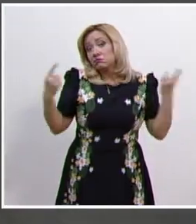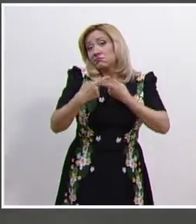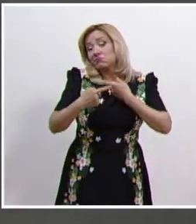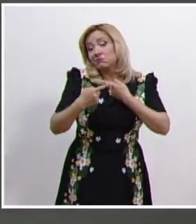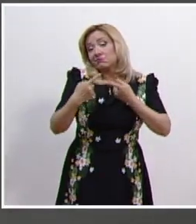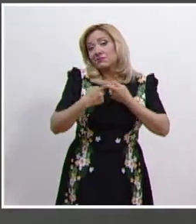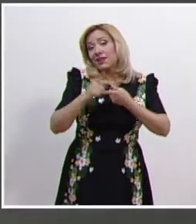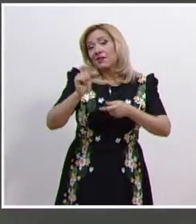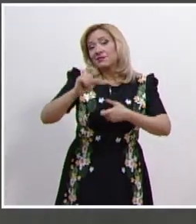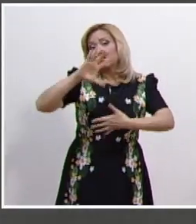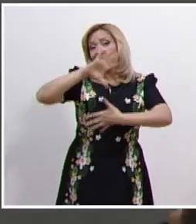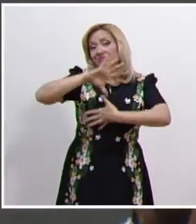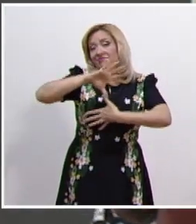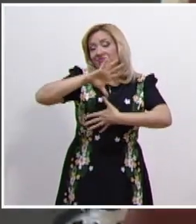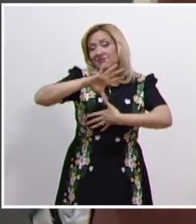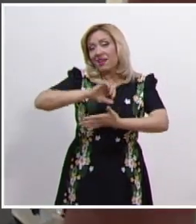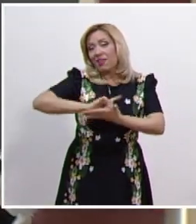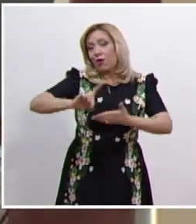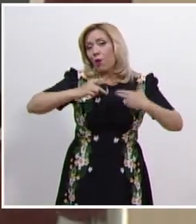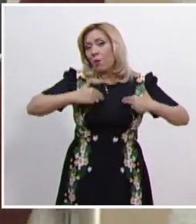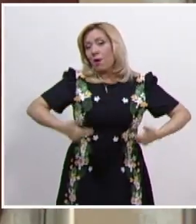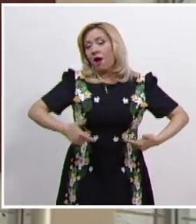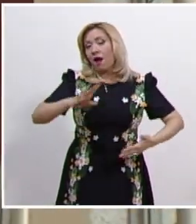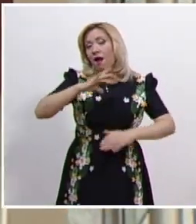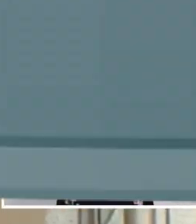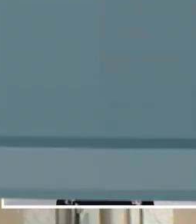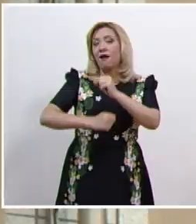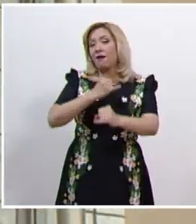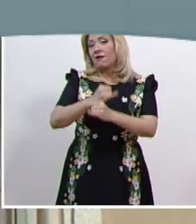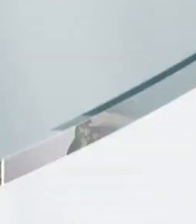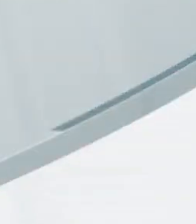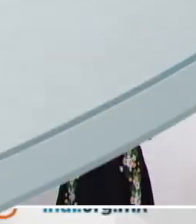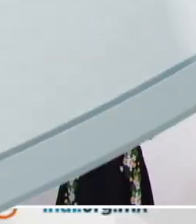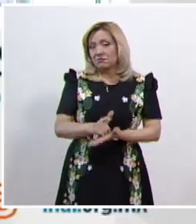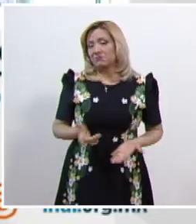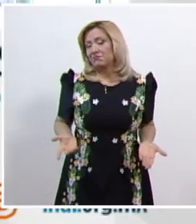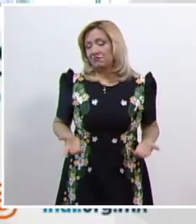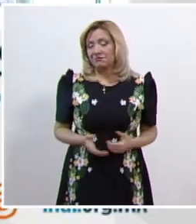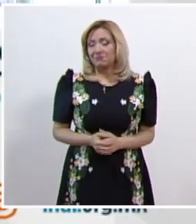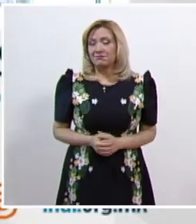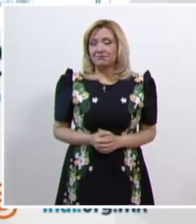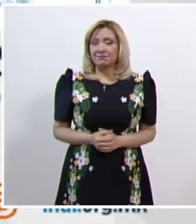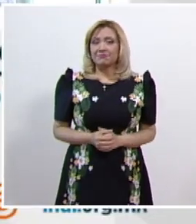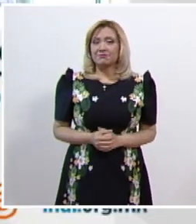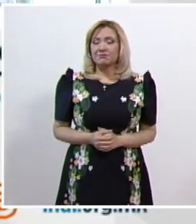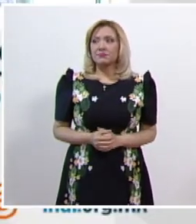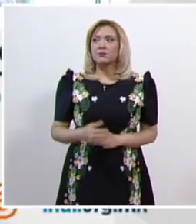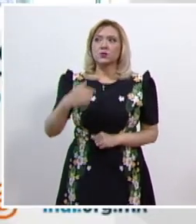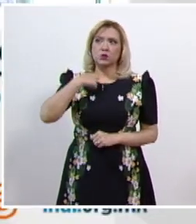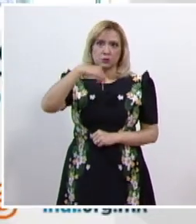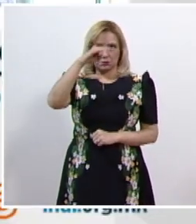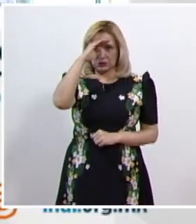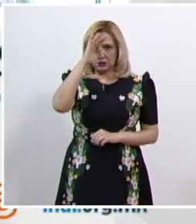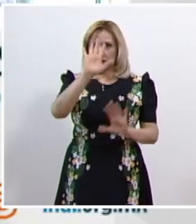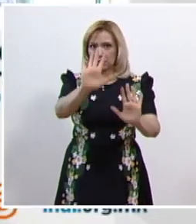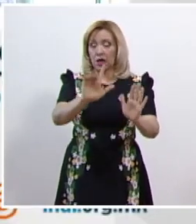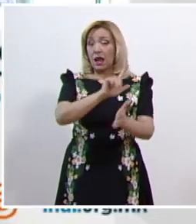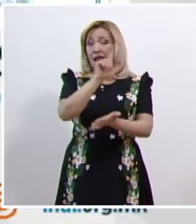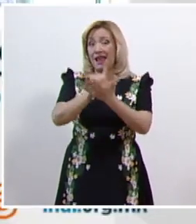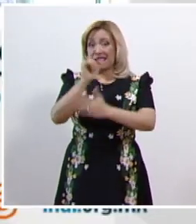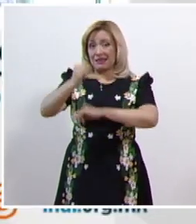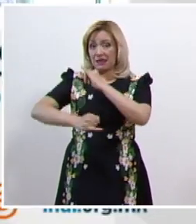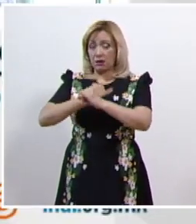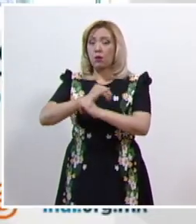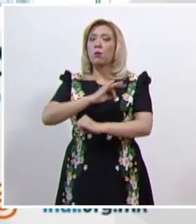Convención Americana en materia de derechos humanos. Bueno, creo que esta idea del control de convencionalidad